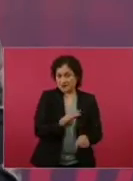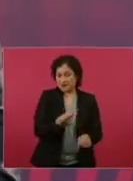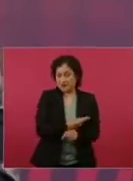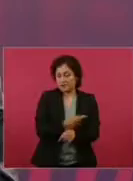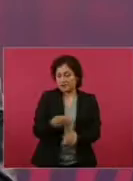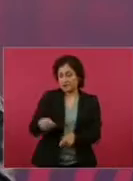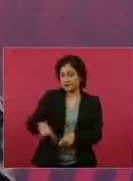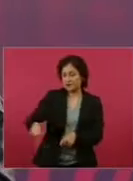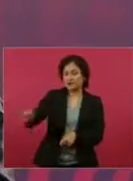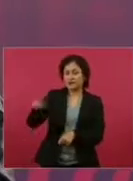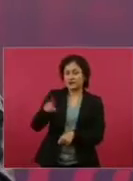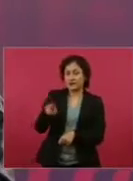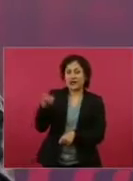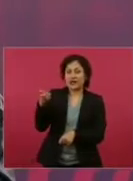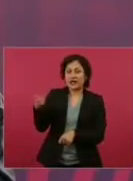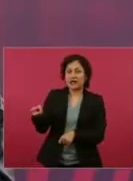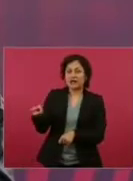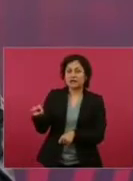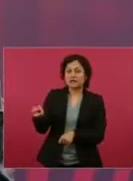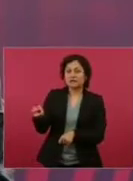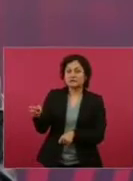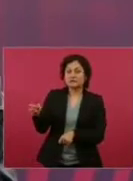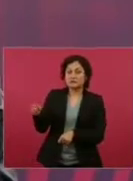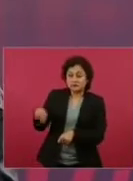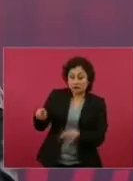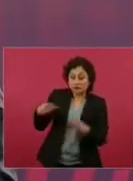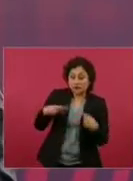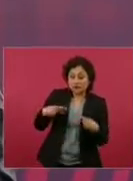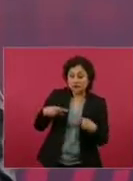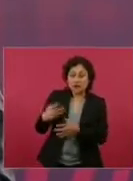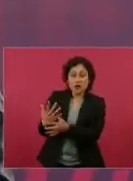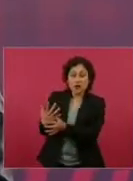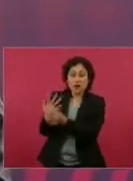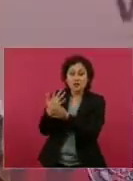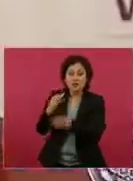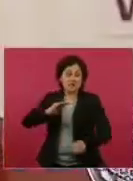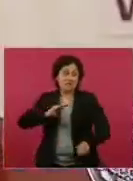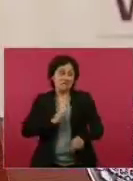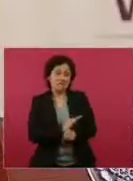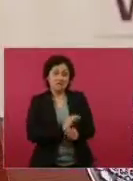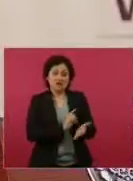mucho los defensores de derechos humanos,